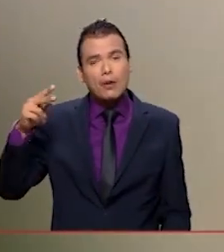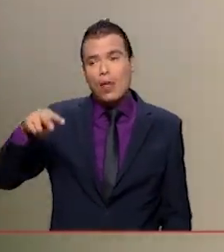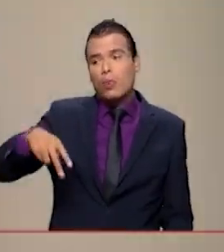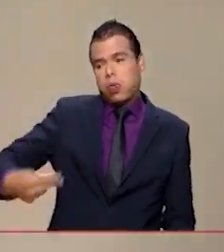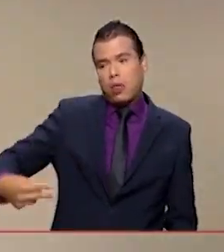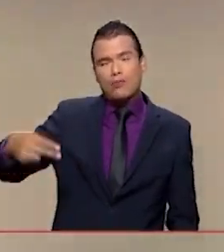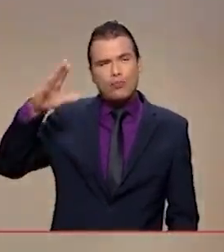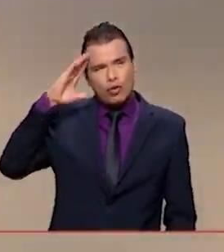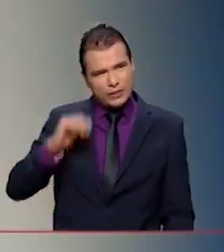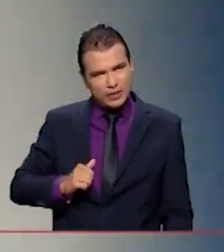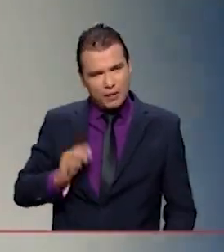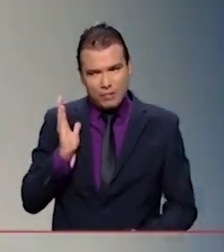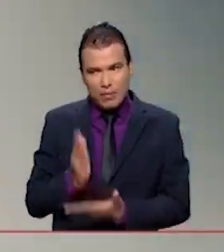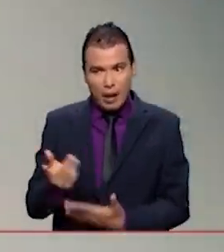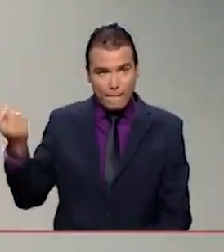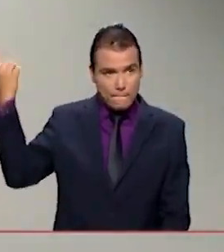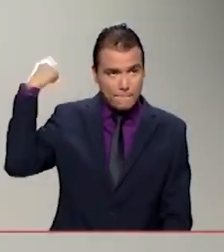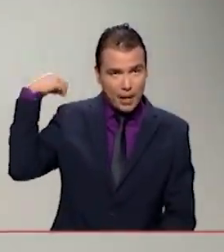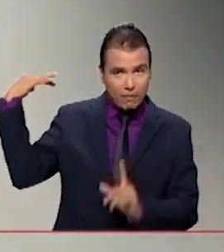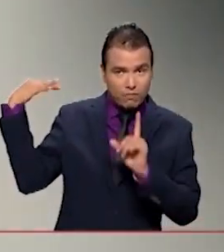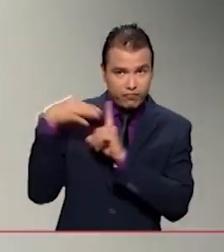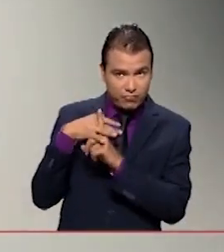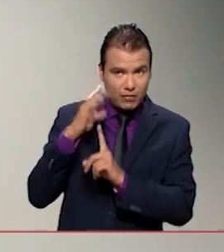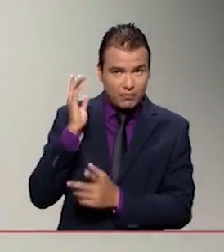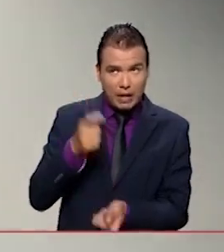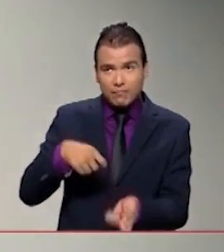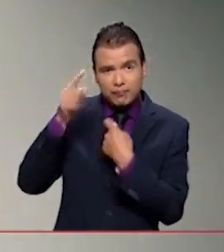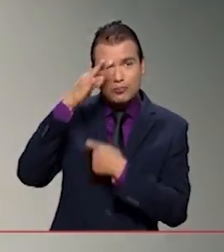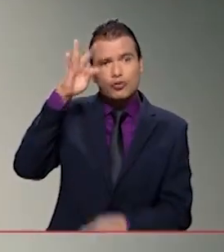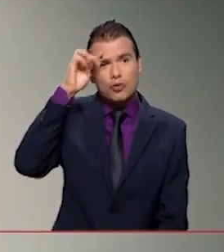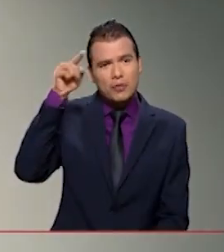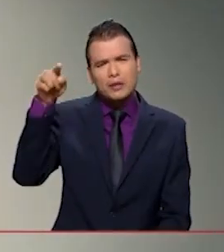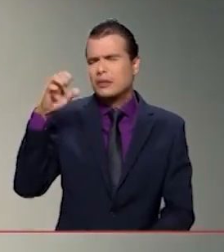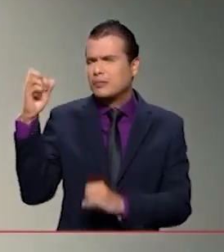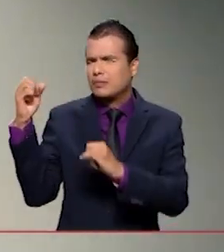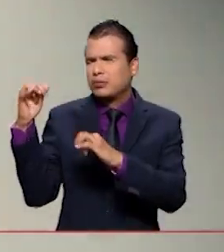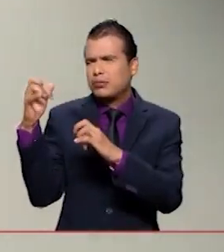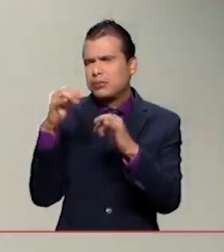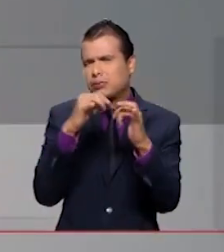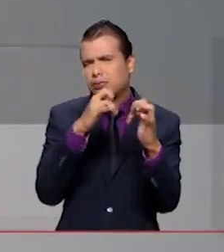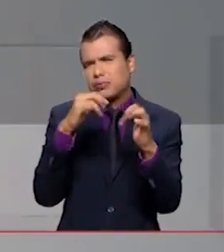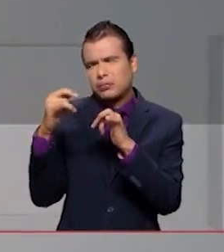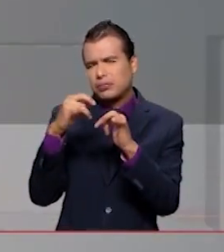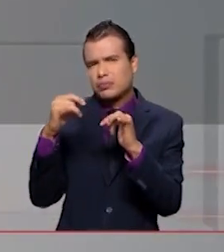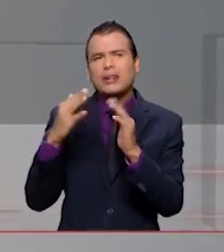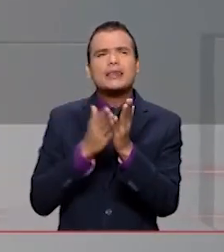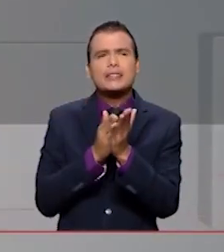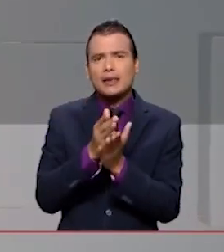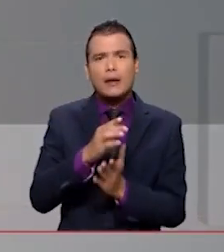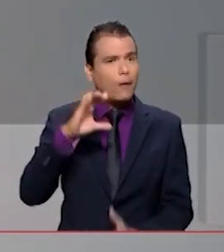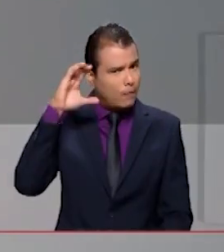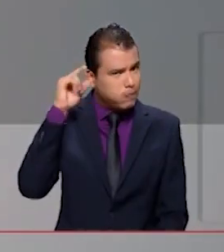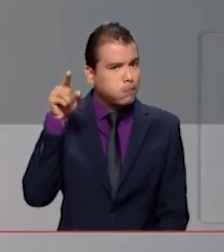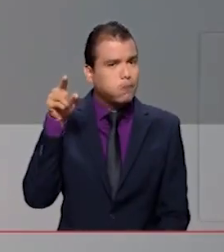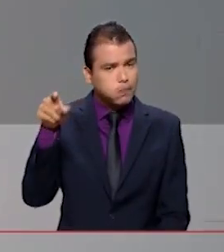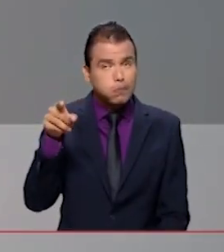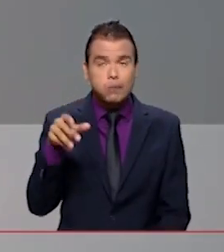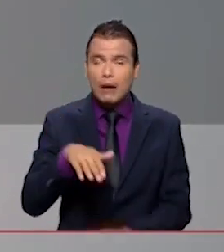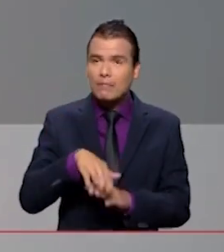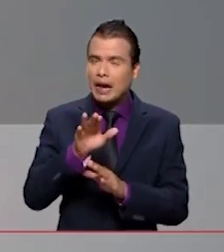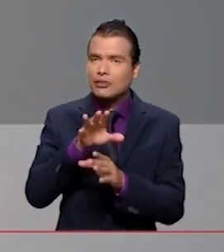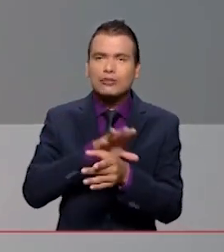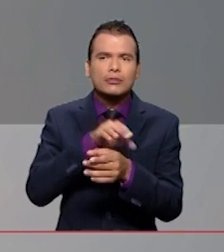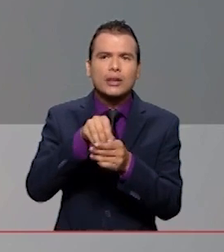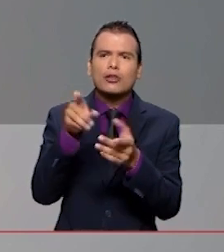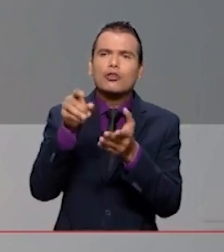fue trasladado a un centro médico. Mientras tanto, los combates se extendieron a zona rural. Registrado el caso y al ver esta